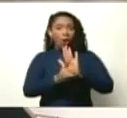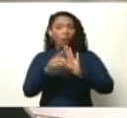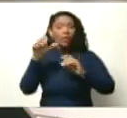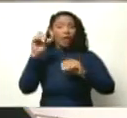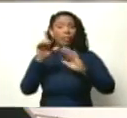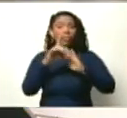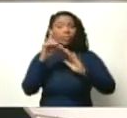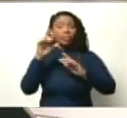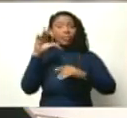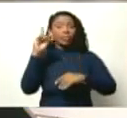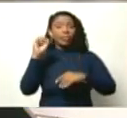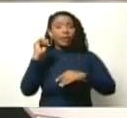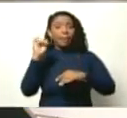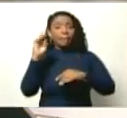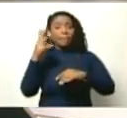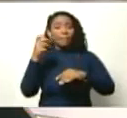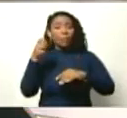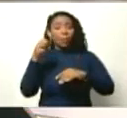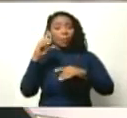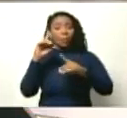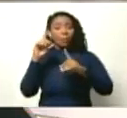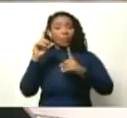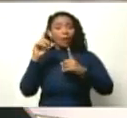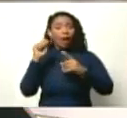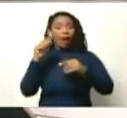Saab. Meisbert Bolívar con los detalles.